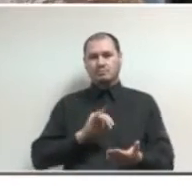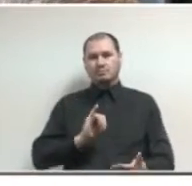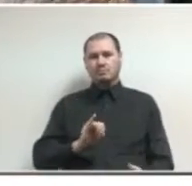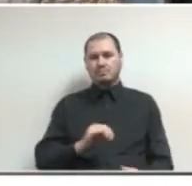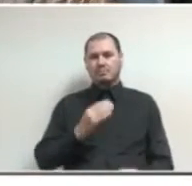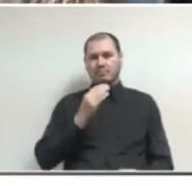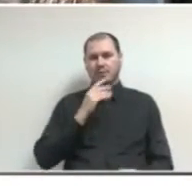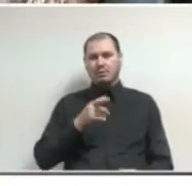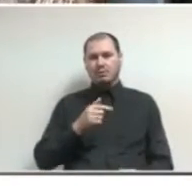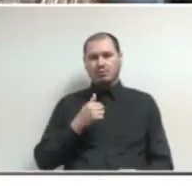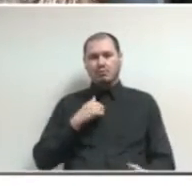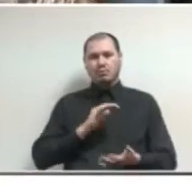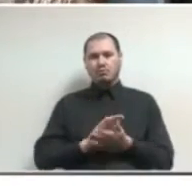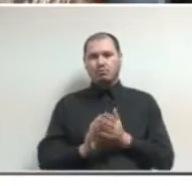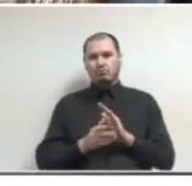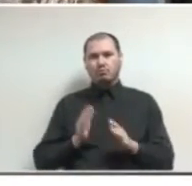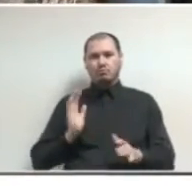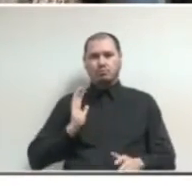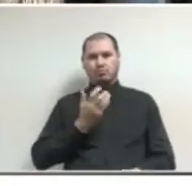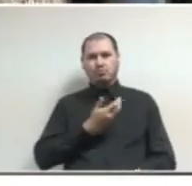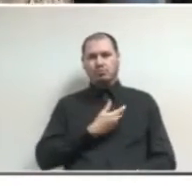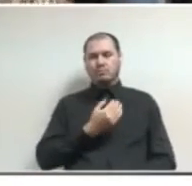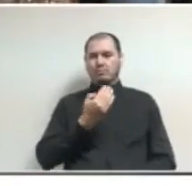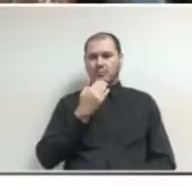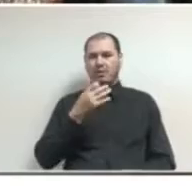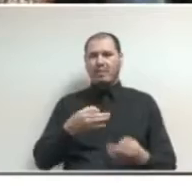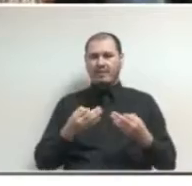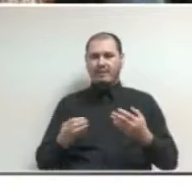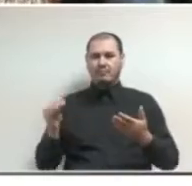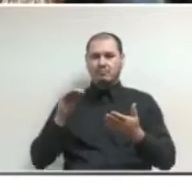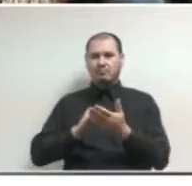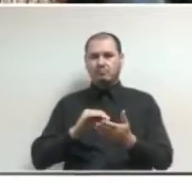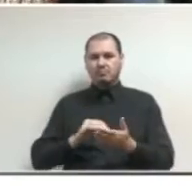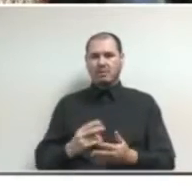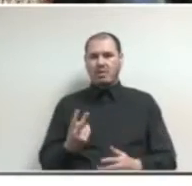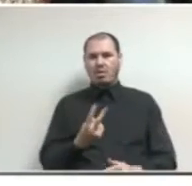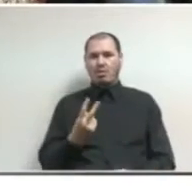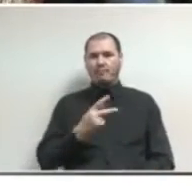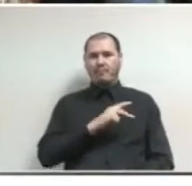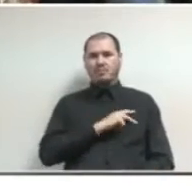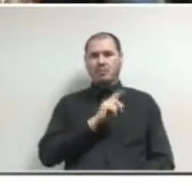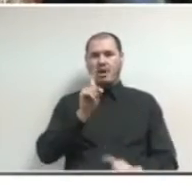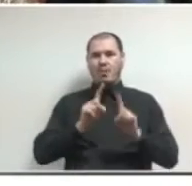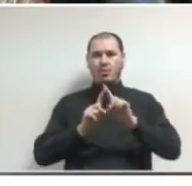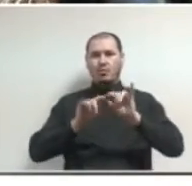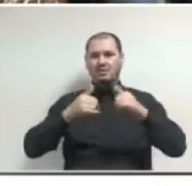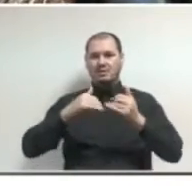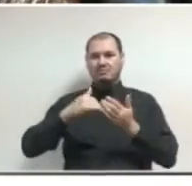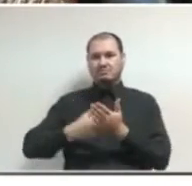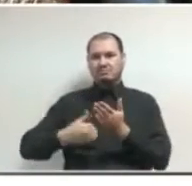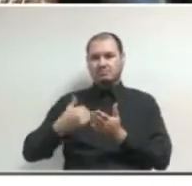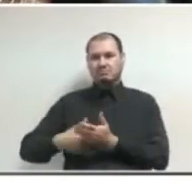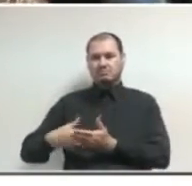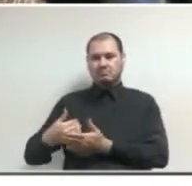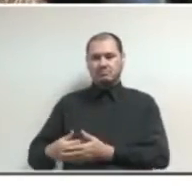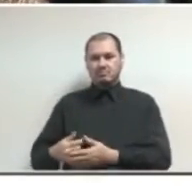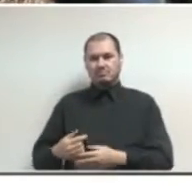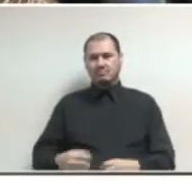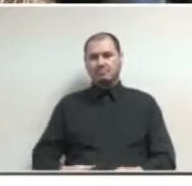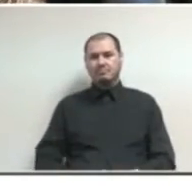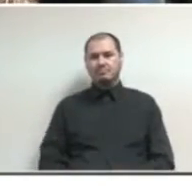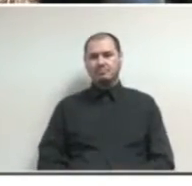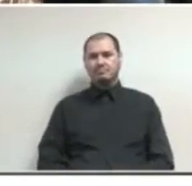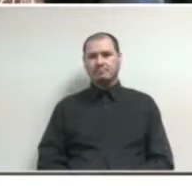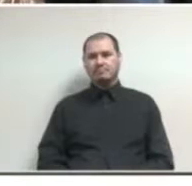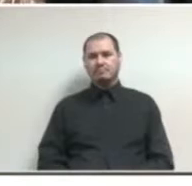hoy cua. Pero deben estar estos registros. Como también se deben excluir algunos que ya dicen en sesión anterior que trabajaremos con el servicio. Ah, o